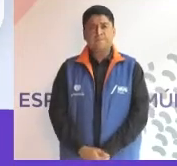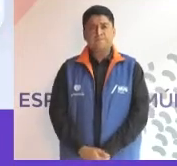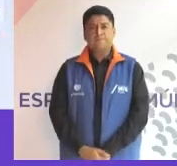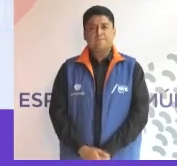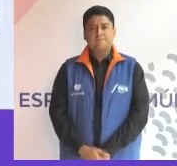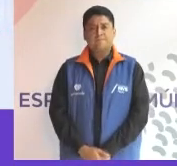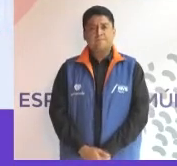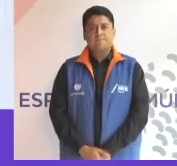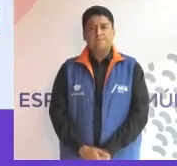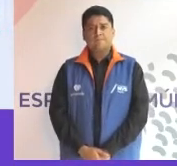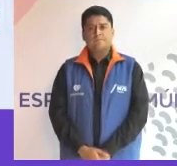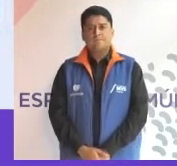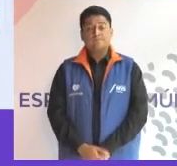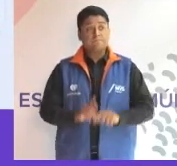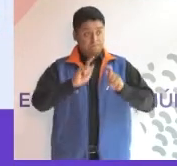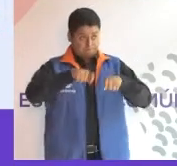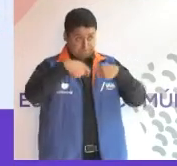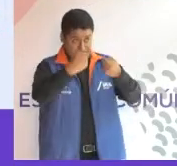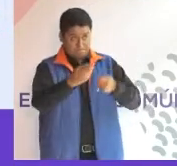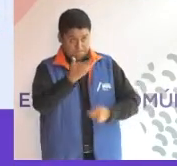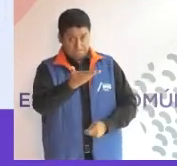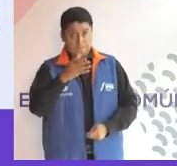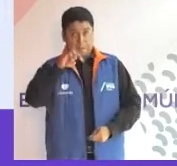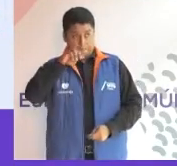Mariana, ¿tú? ¿Sigues tú?